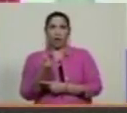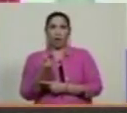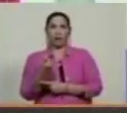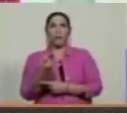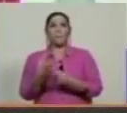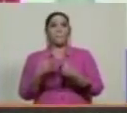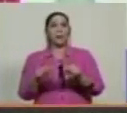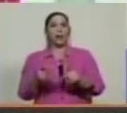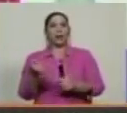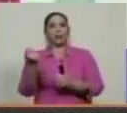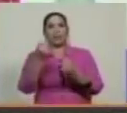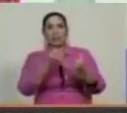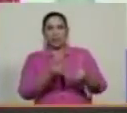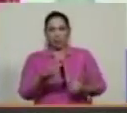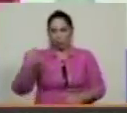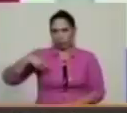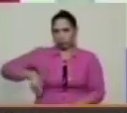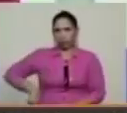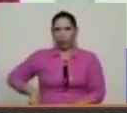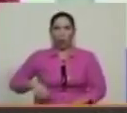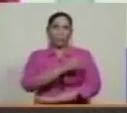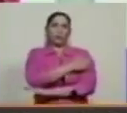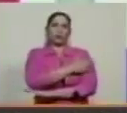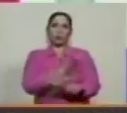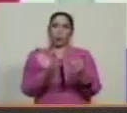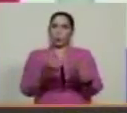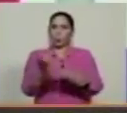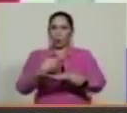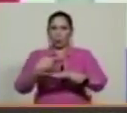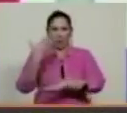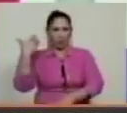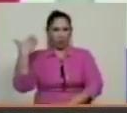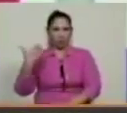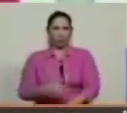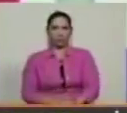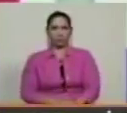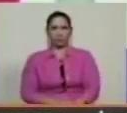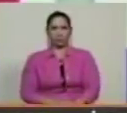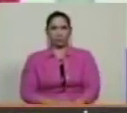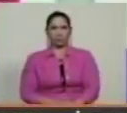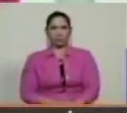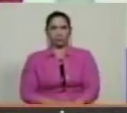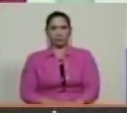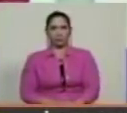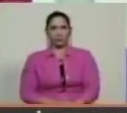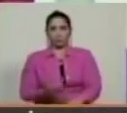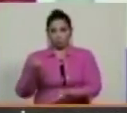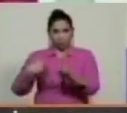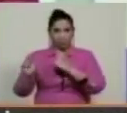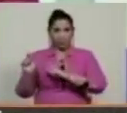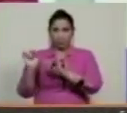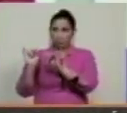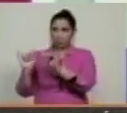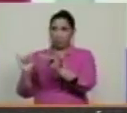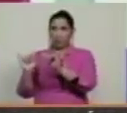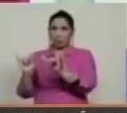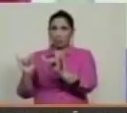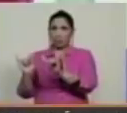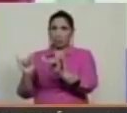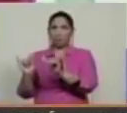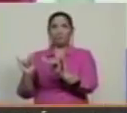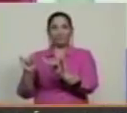plata iba para el bolsillo de los... Sí, claro, para sus bolsillos, pues, para sus negocios. Aquí mismo, Enrique